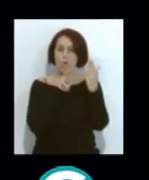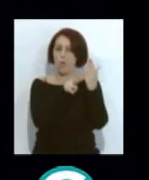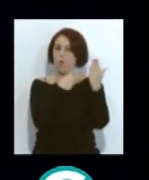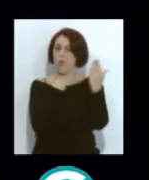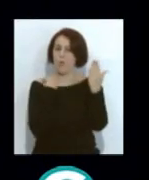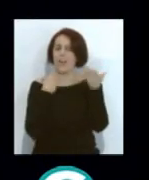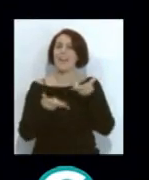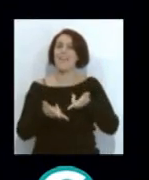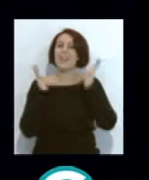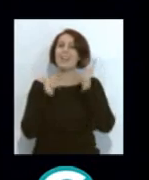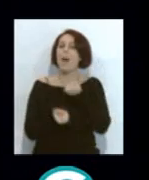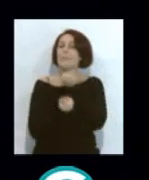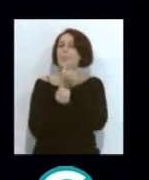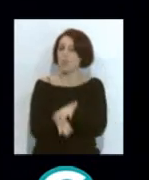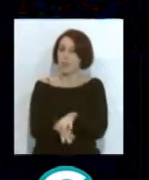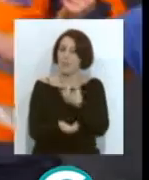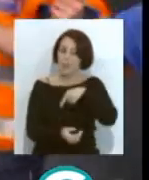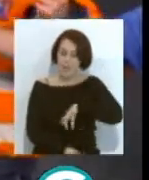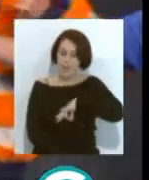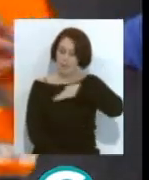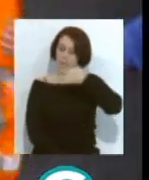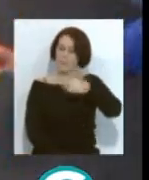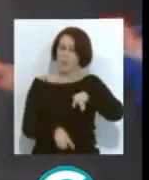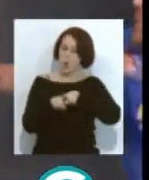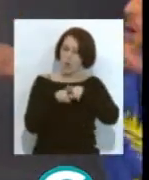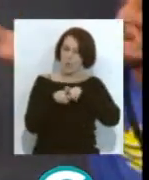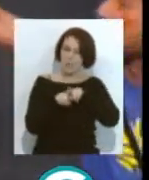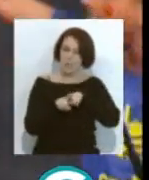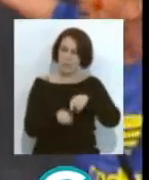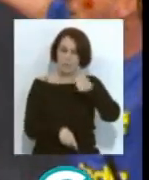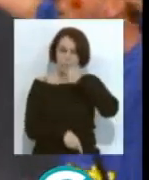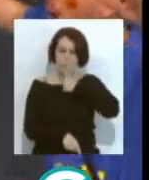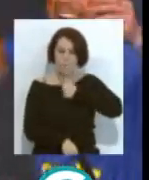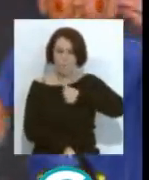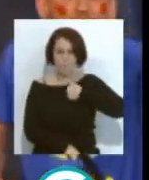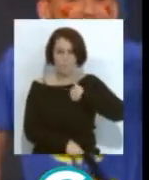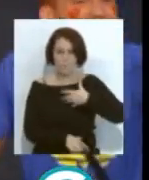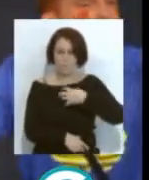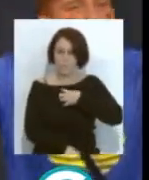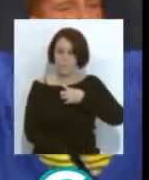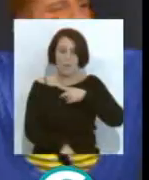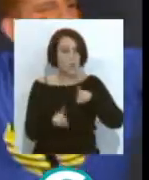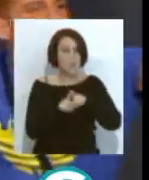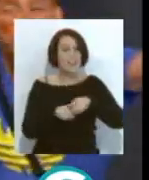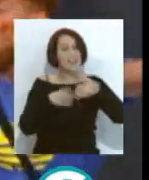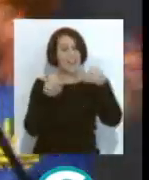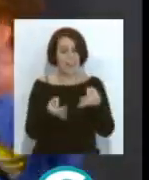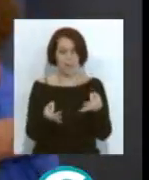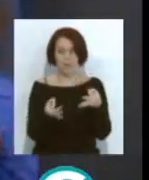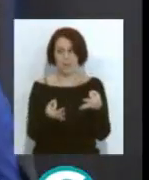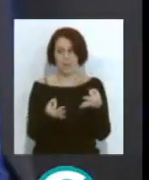de expresión y del espíritu crítico, inconformista, como debe ser, de